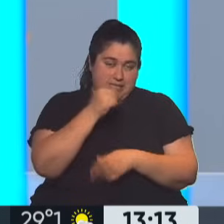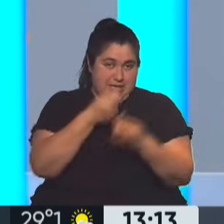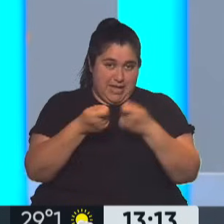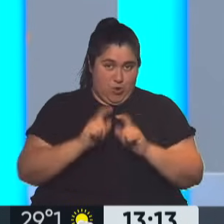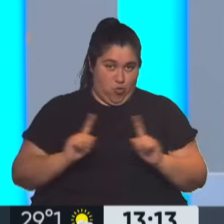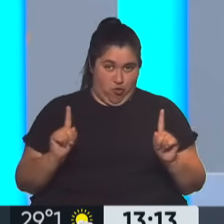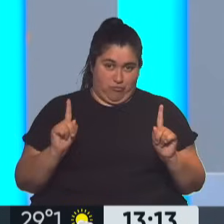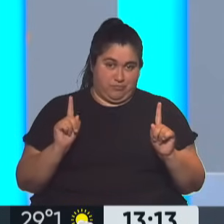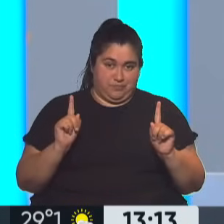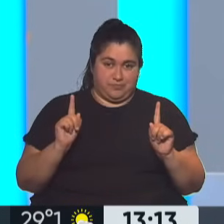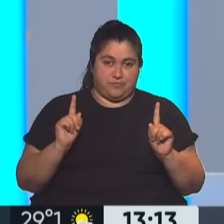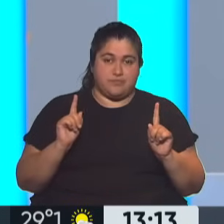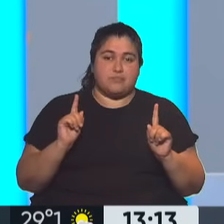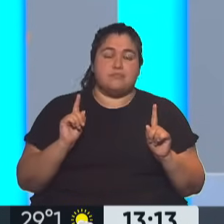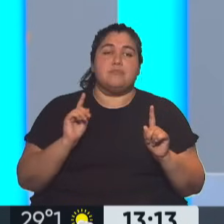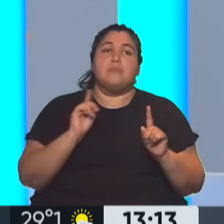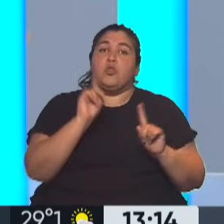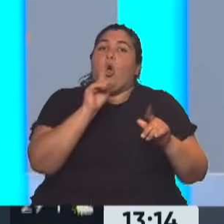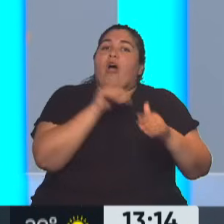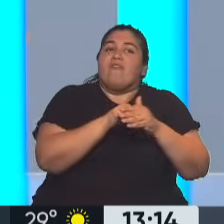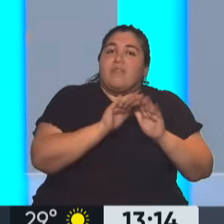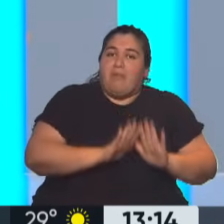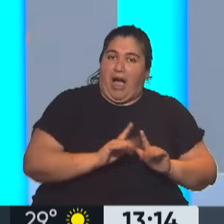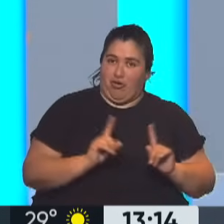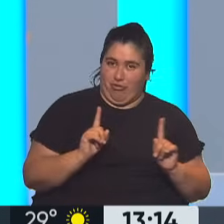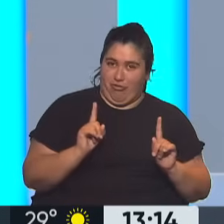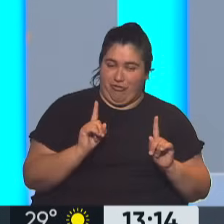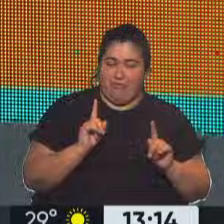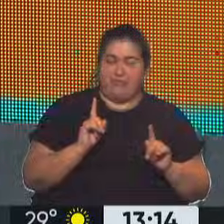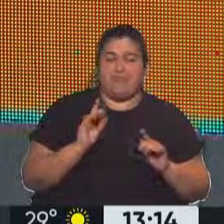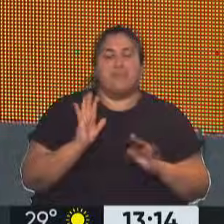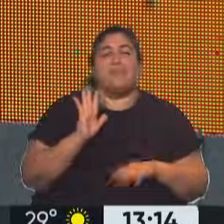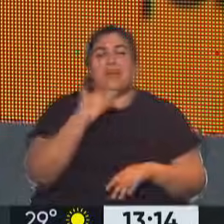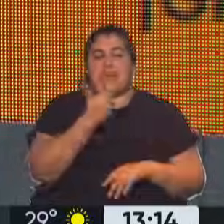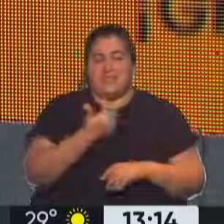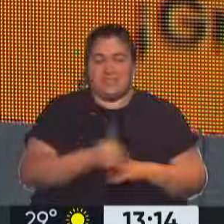feriado bancario como como algunos habitualmente anuncian No gracias rul